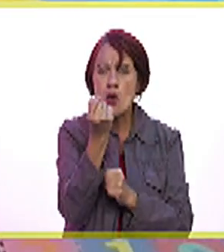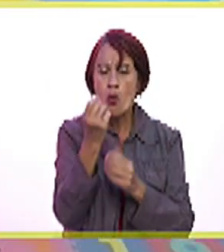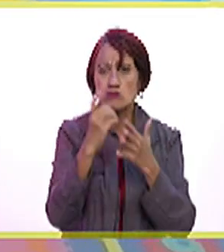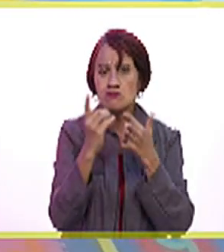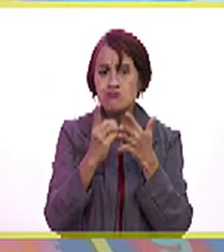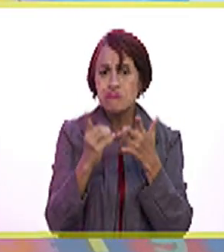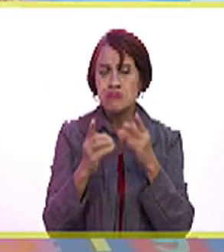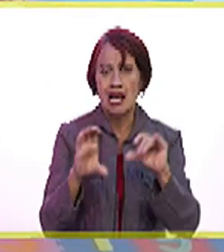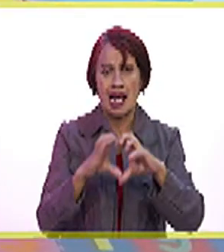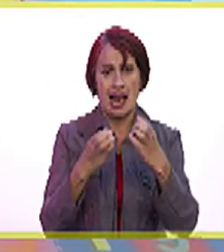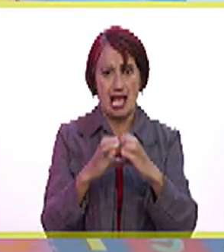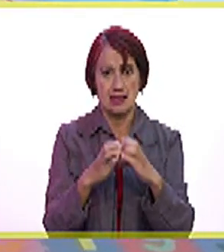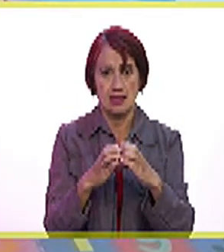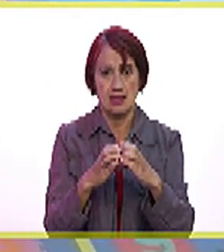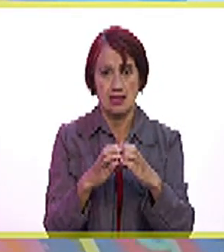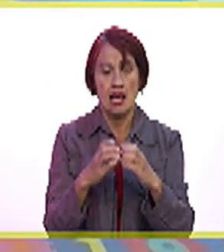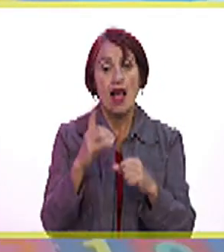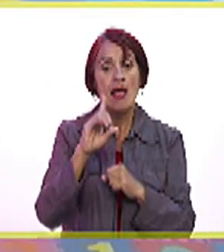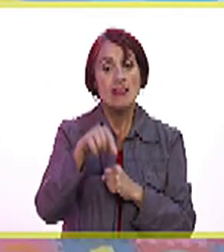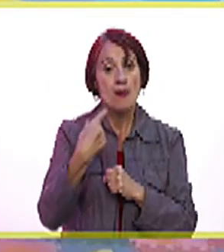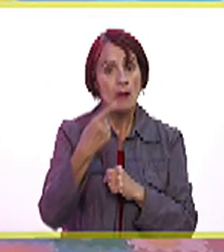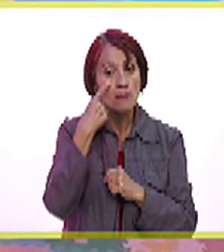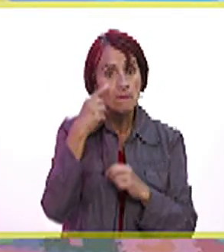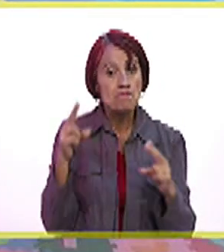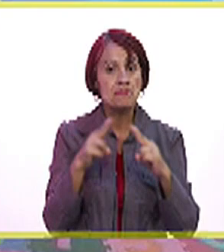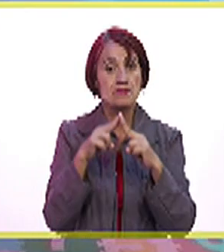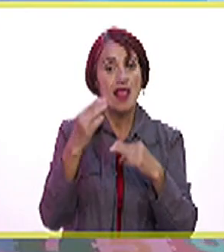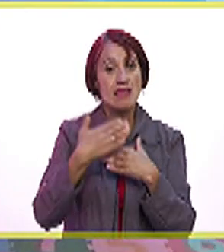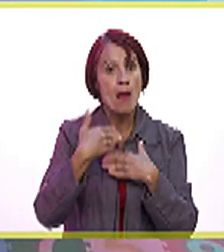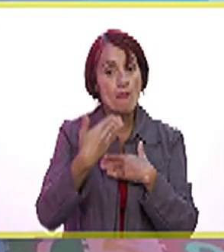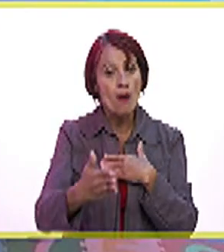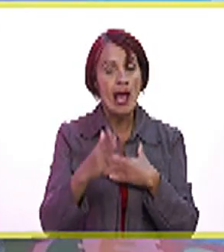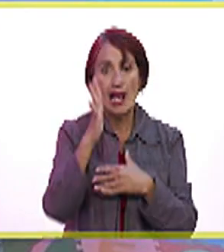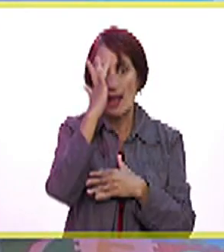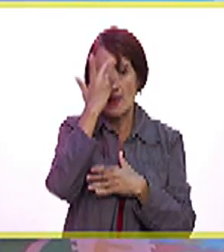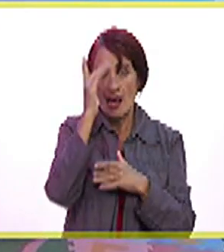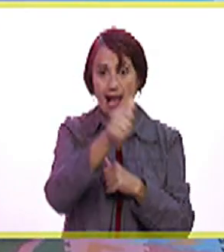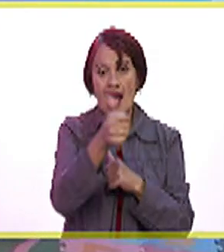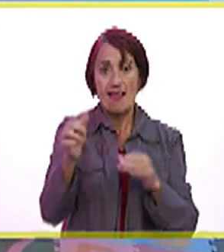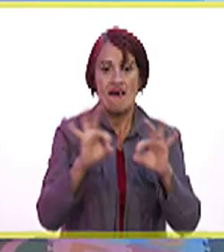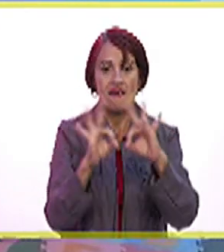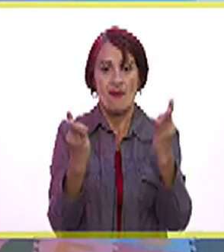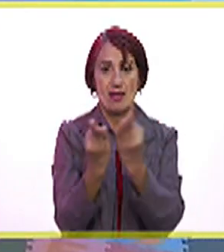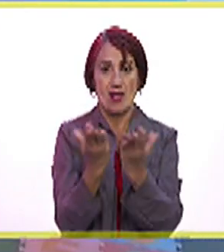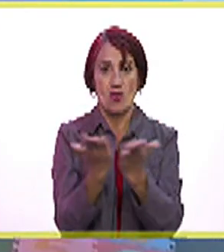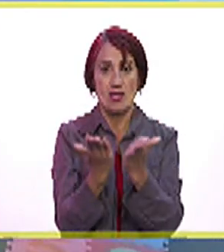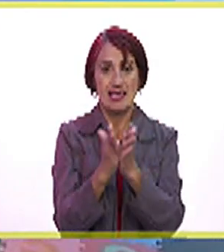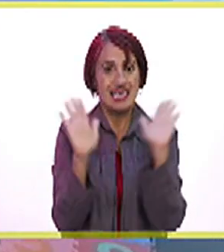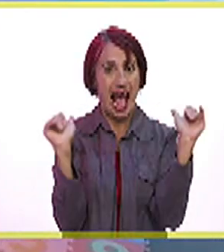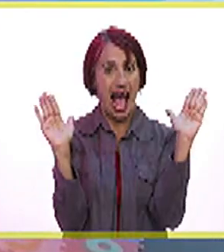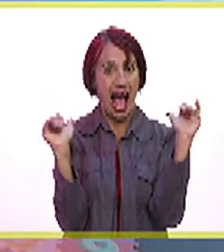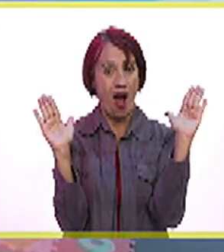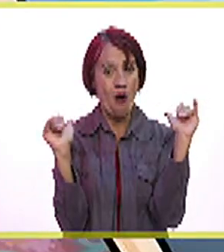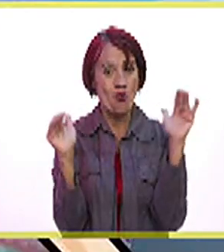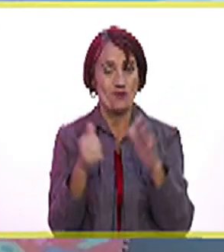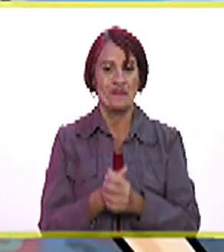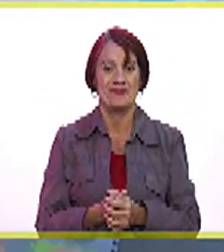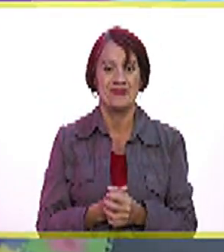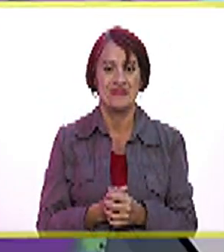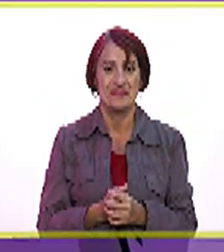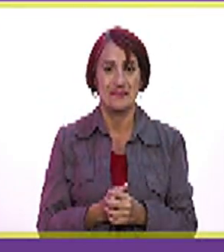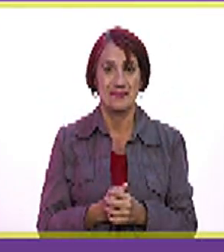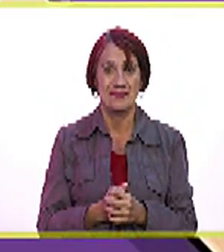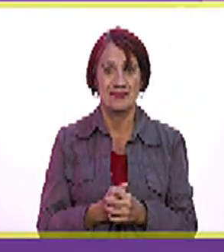clases. Así que nos vemos después de Carnaval en Cada Familia una Escuela. ¡Chao!